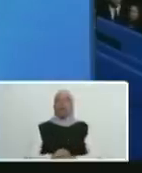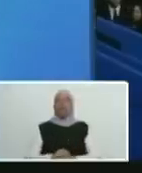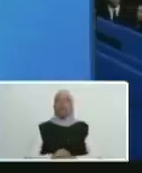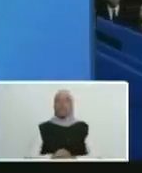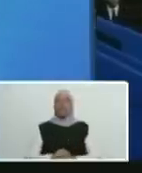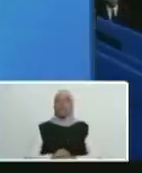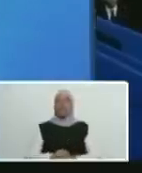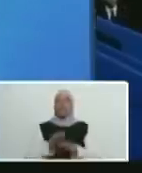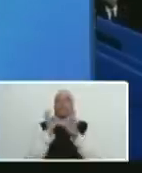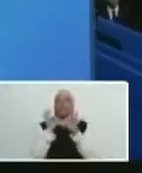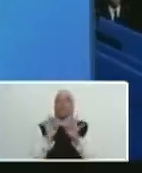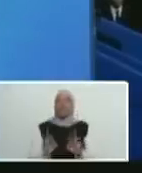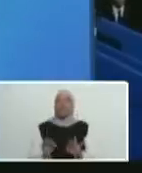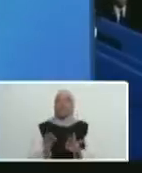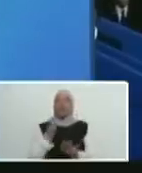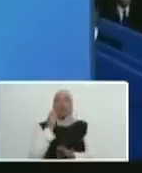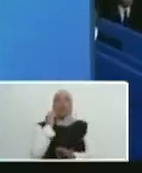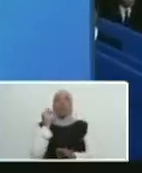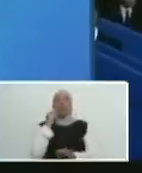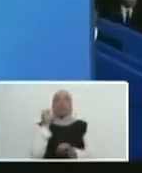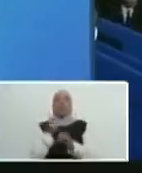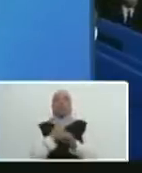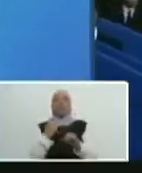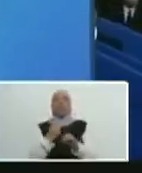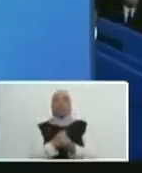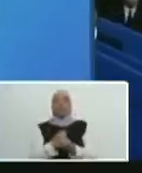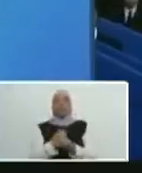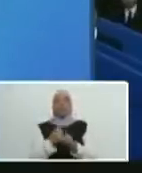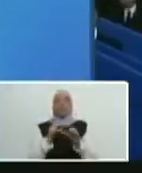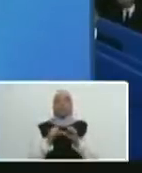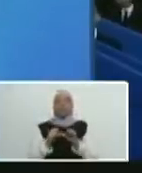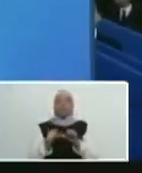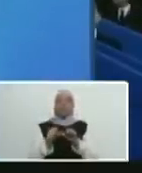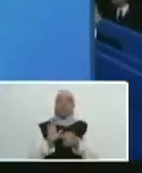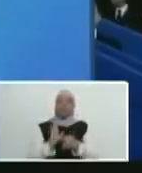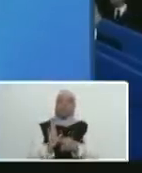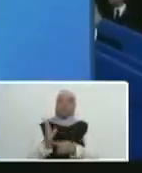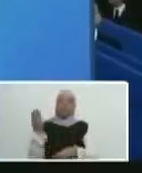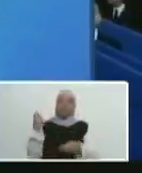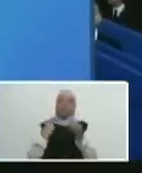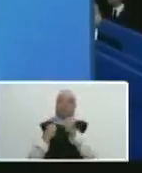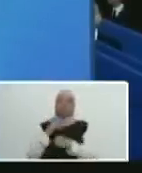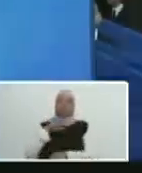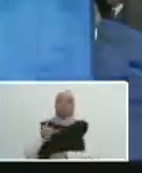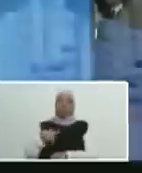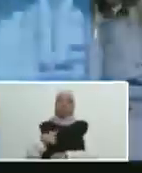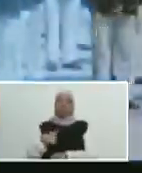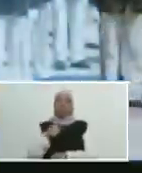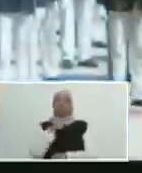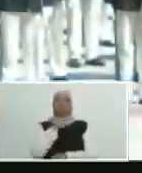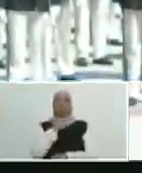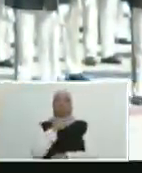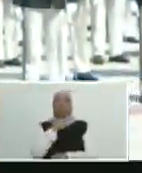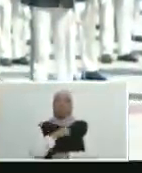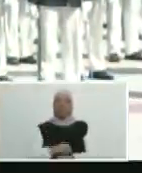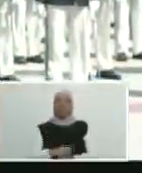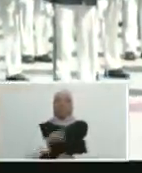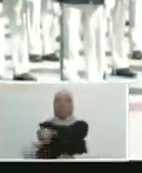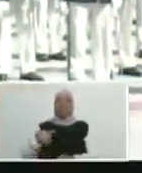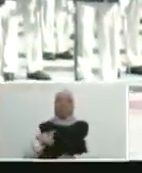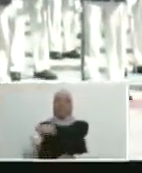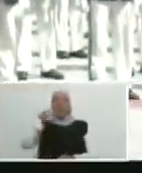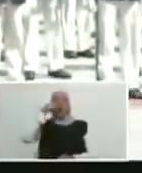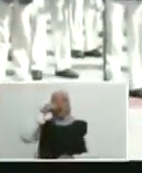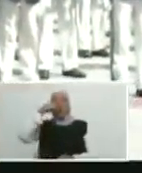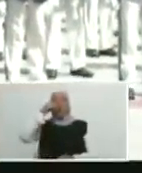la certeza del experimentado navegante me ha demostrado una vez más que para quienes hemos llevado en nuestros